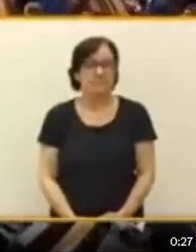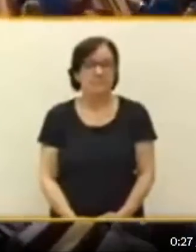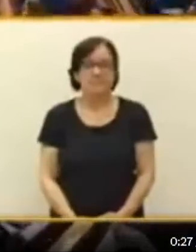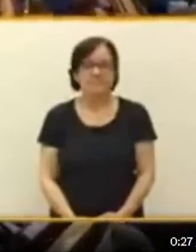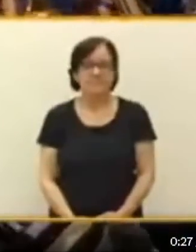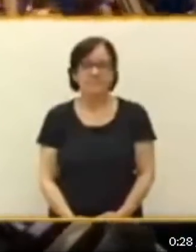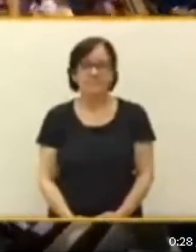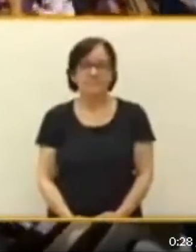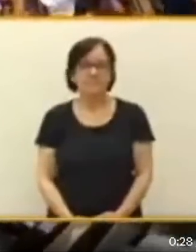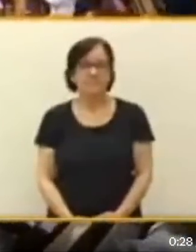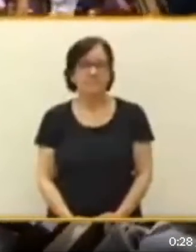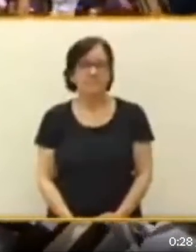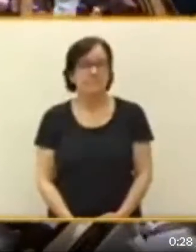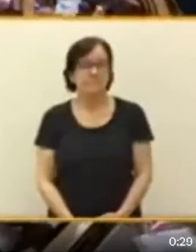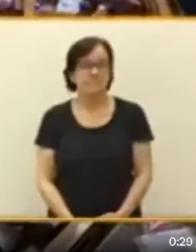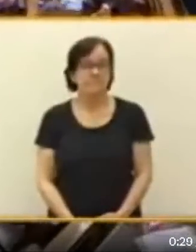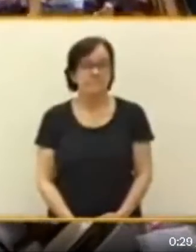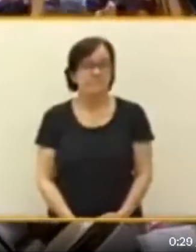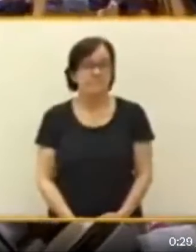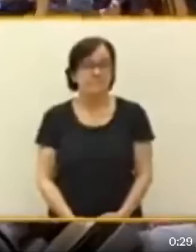de la asamblea.